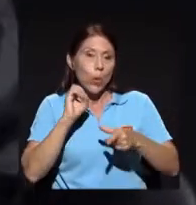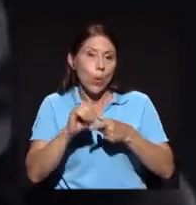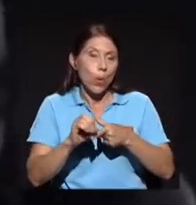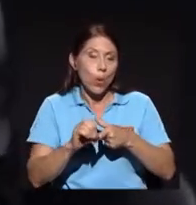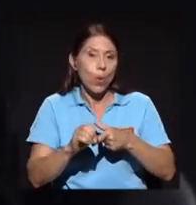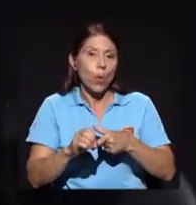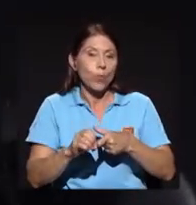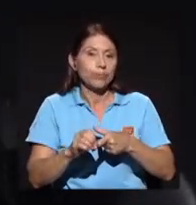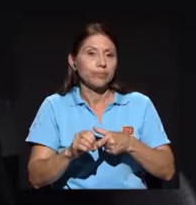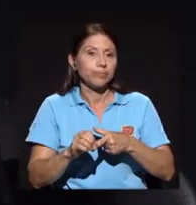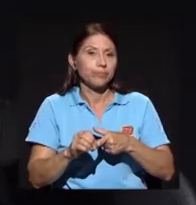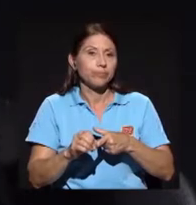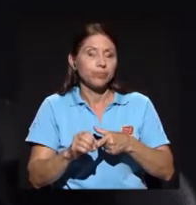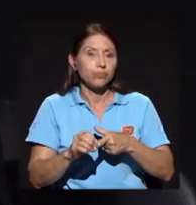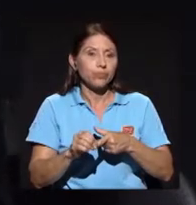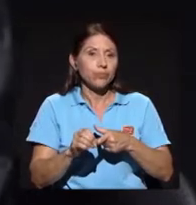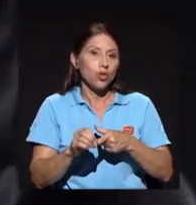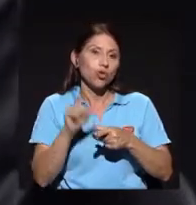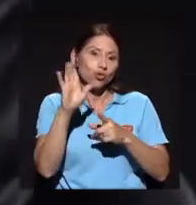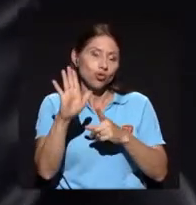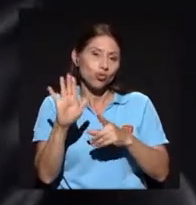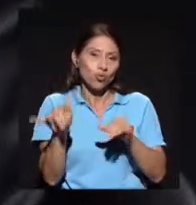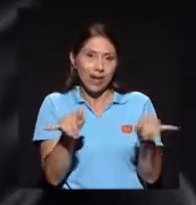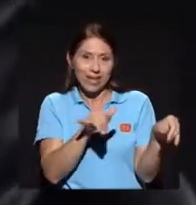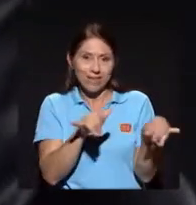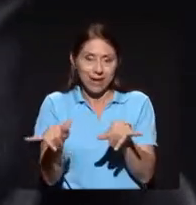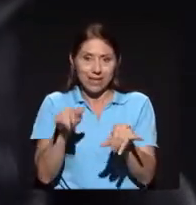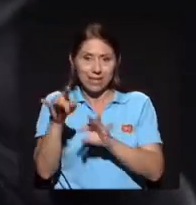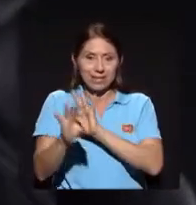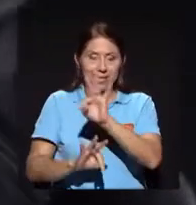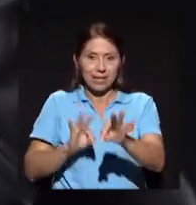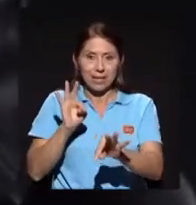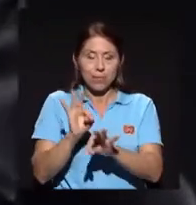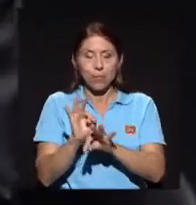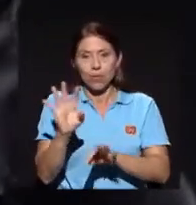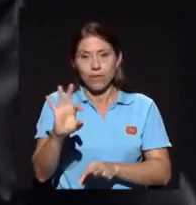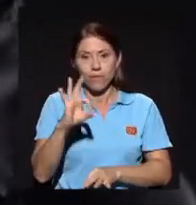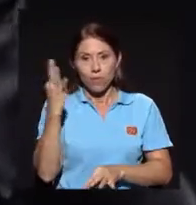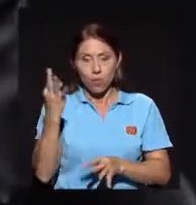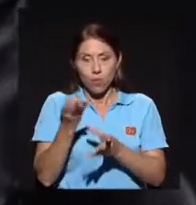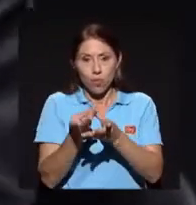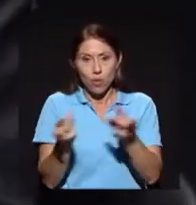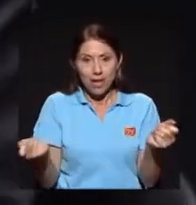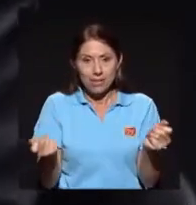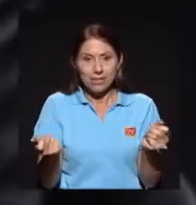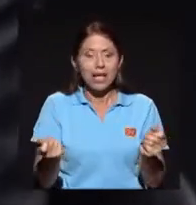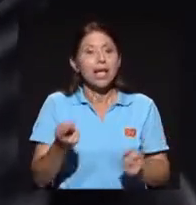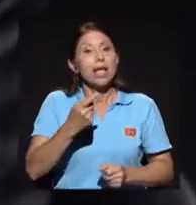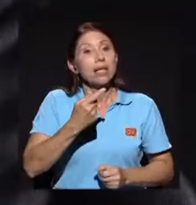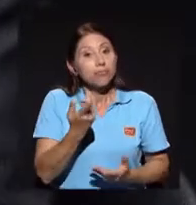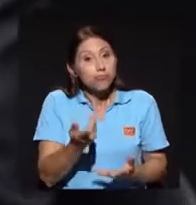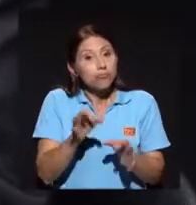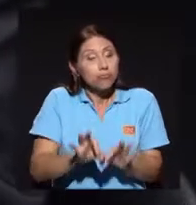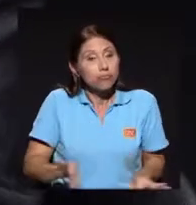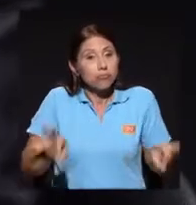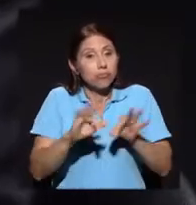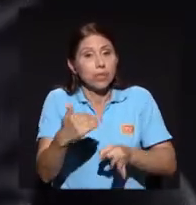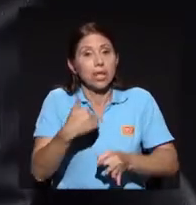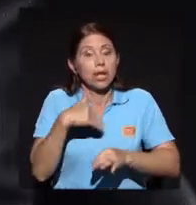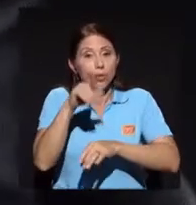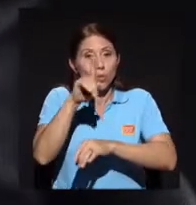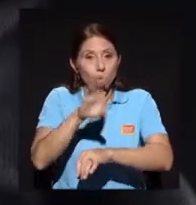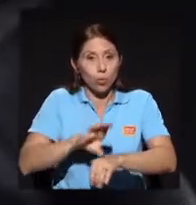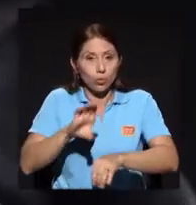o el equivalente a este tipo de fórmulas tener un consejo económico y social